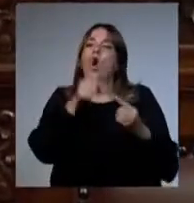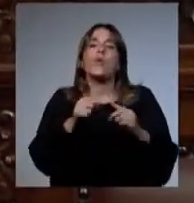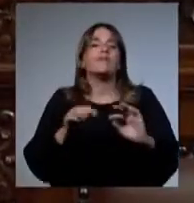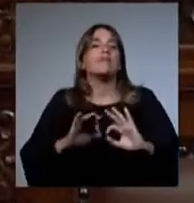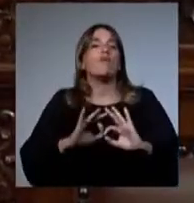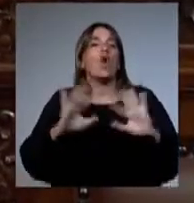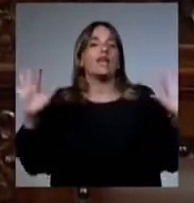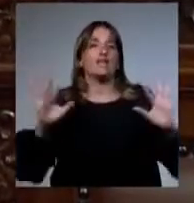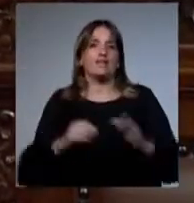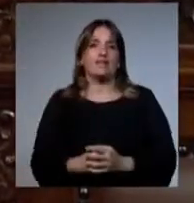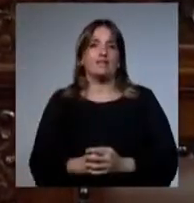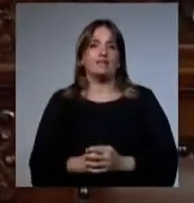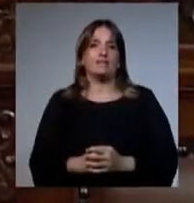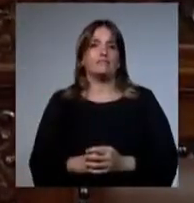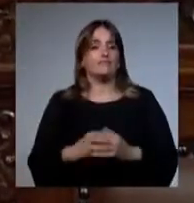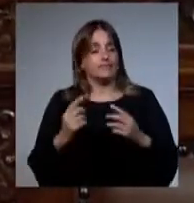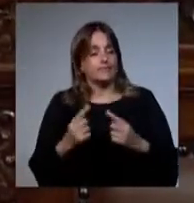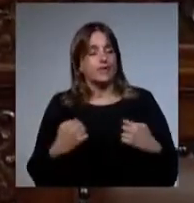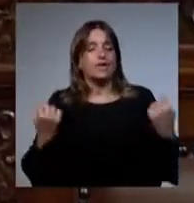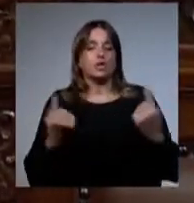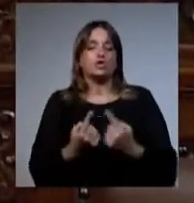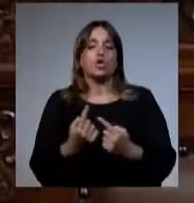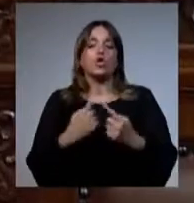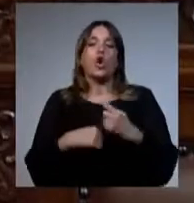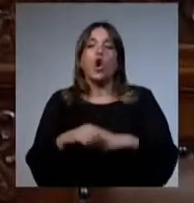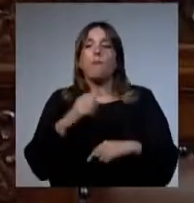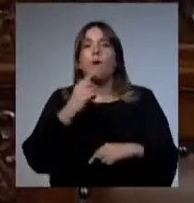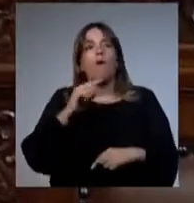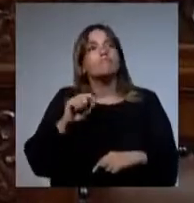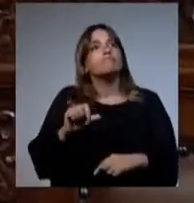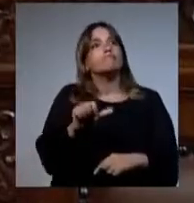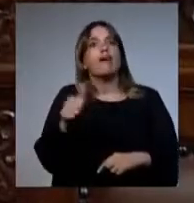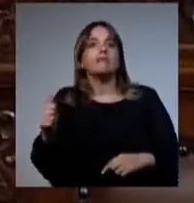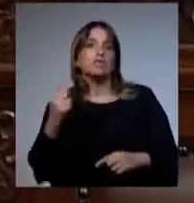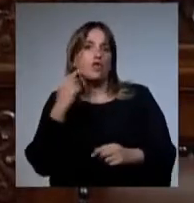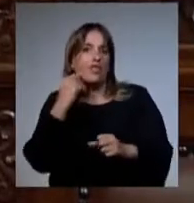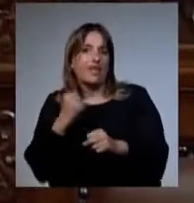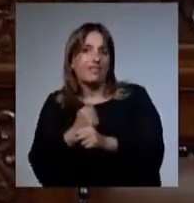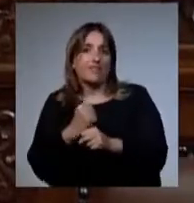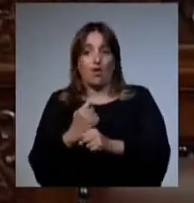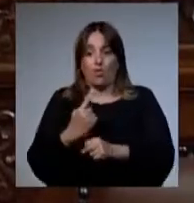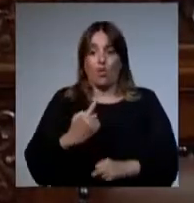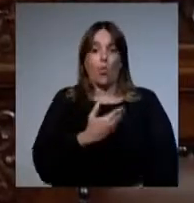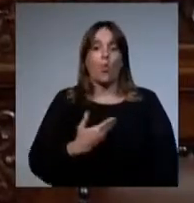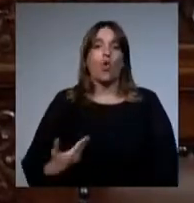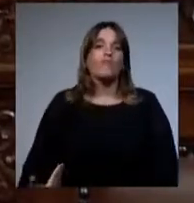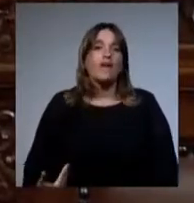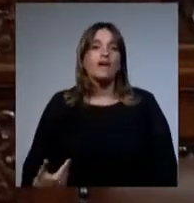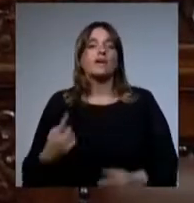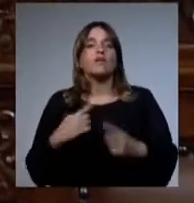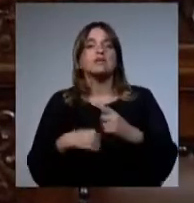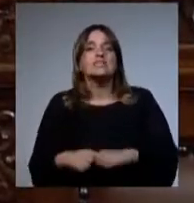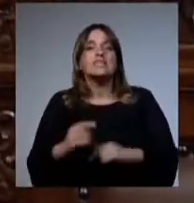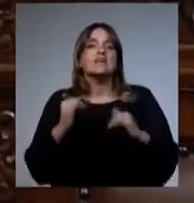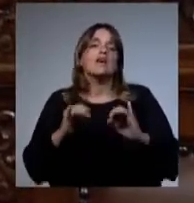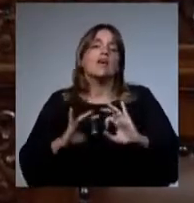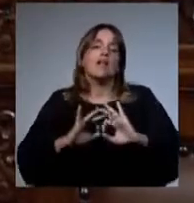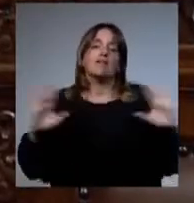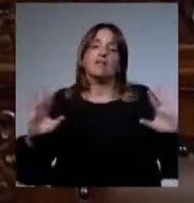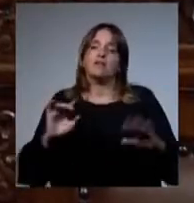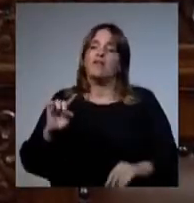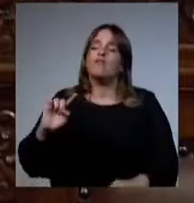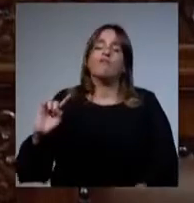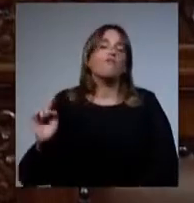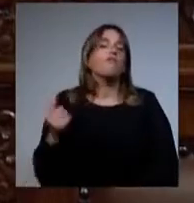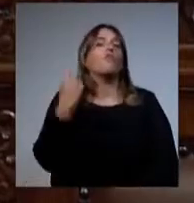y poníamos como condición necesaria de éxito de una gestión la existencia y el goce pleno de la libertad.